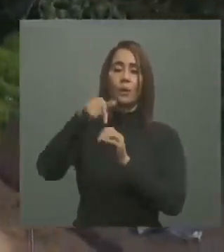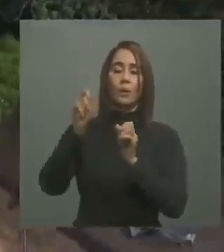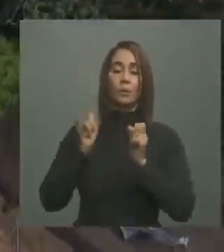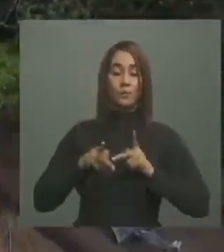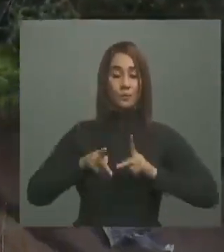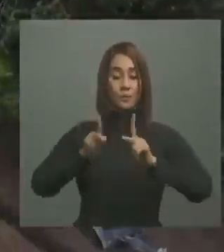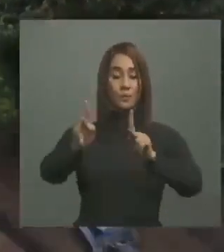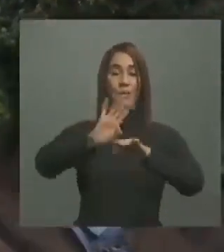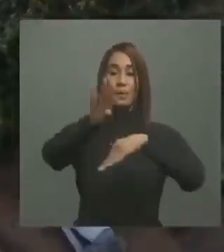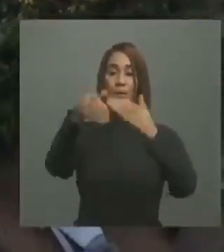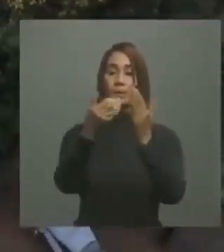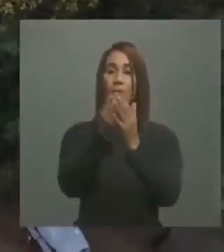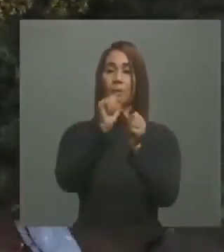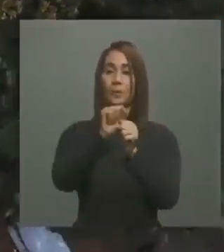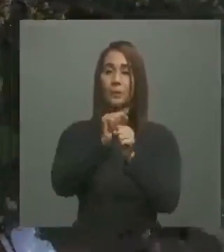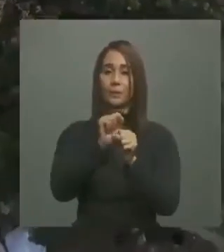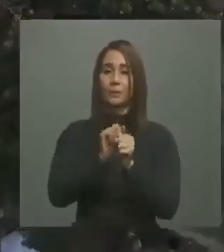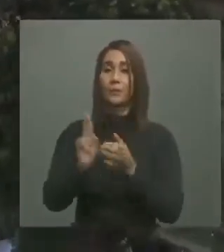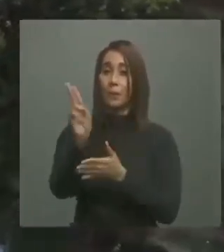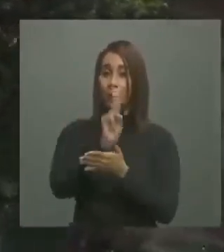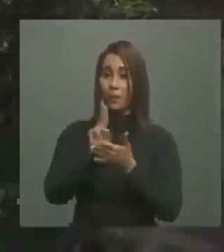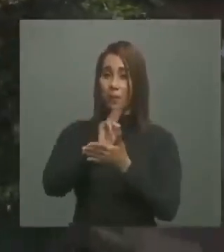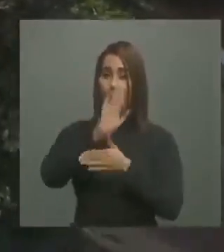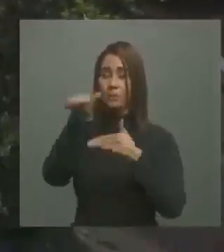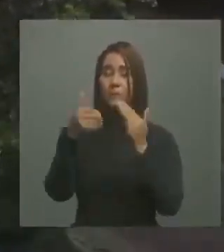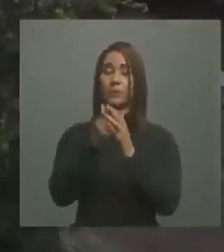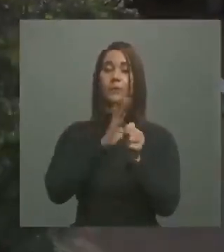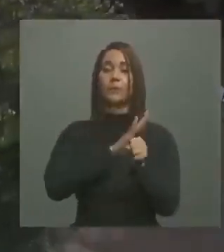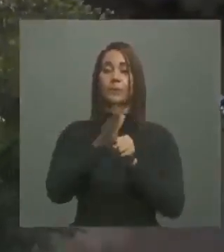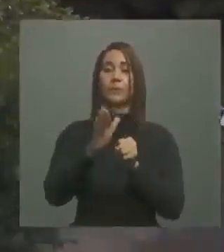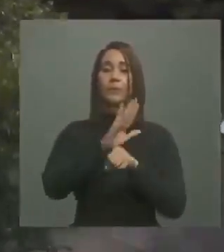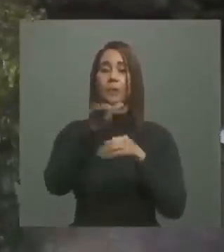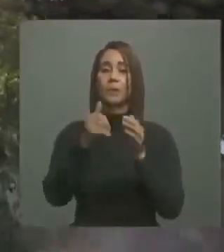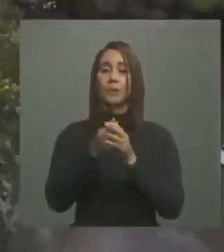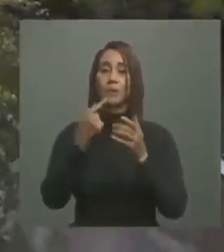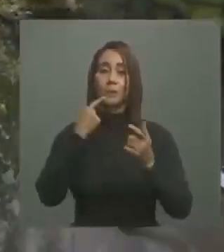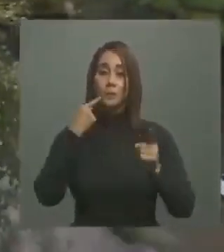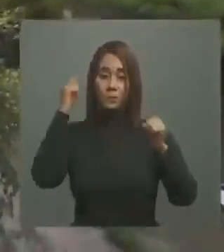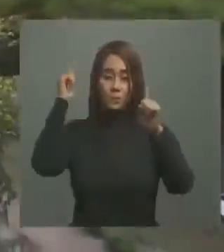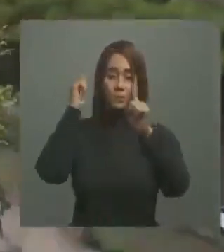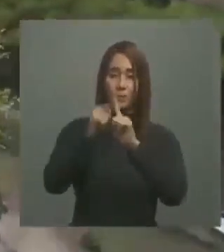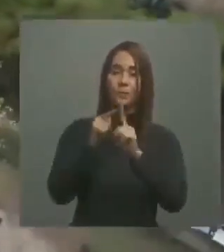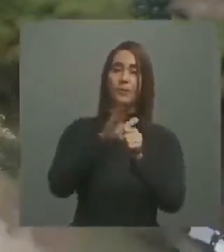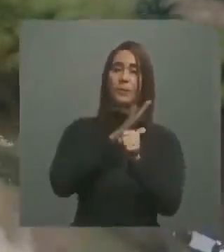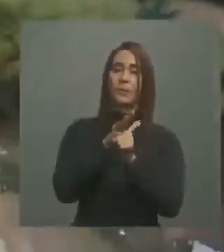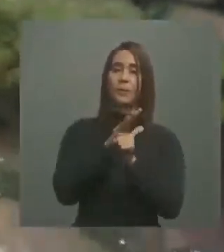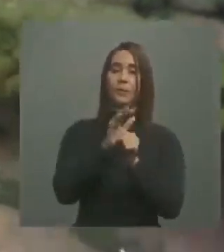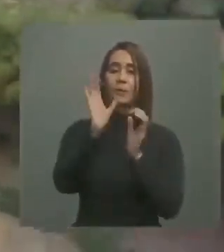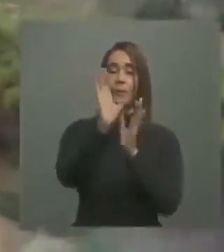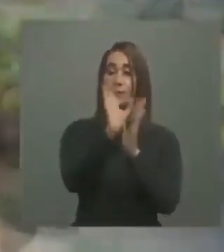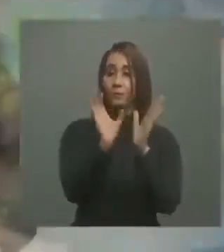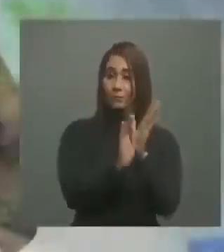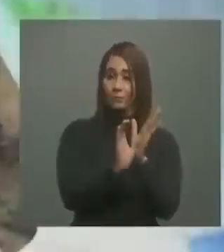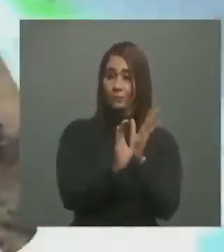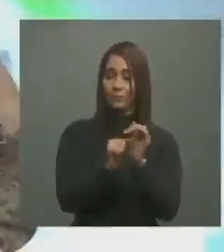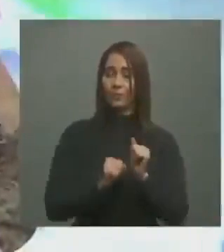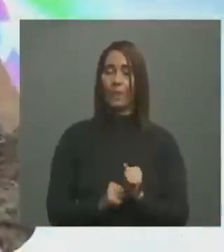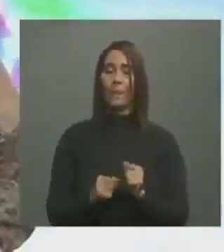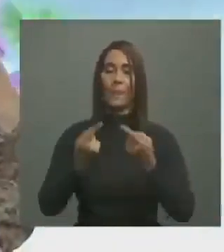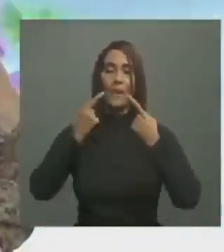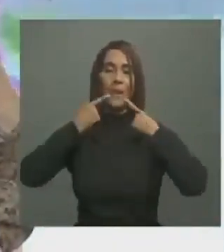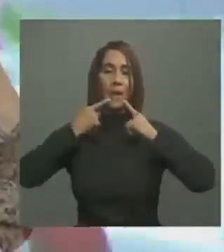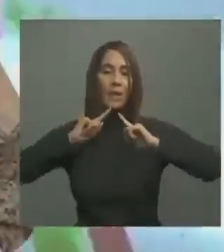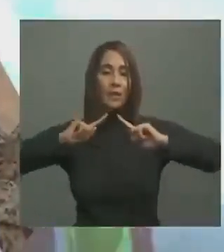Sí. Pero con lo que nosotros hemos vivido, con la posición única y solitaria que ha tenido la República